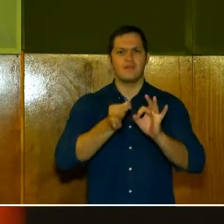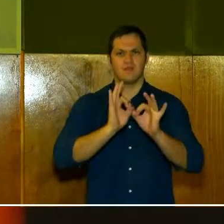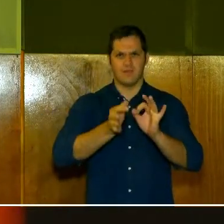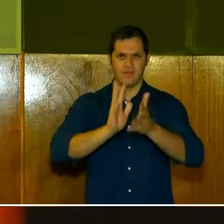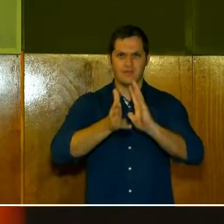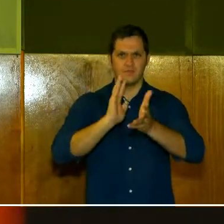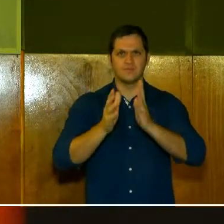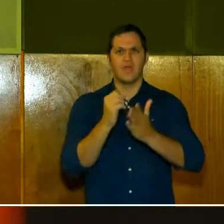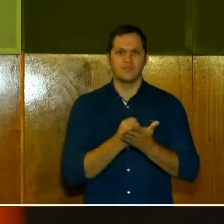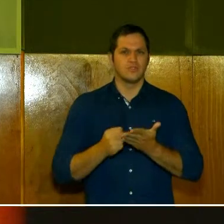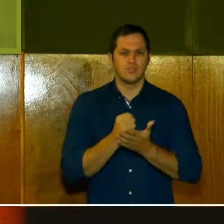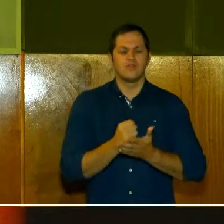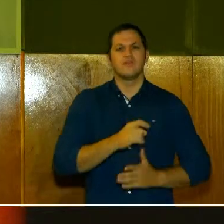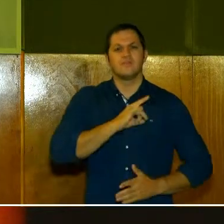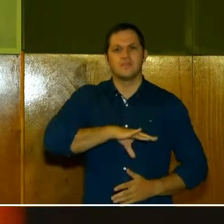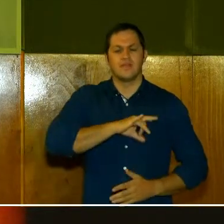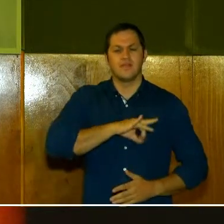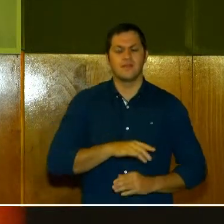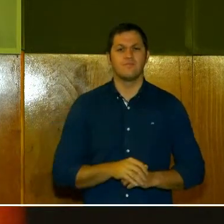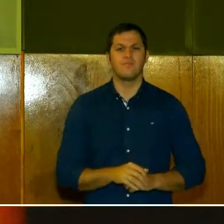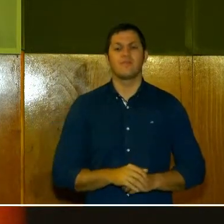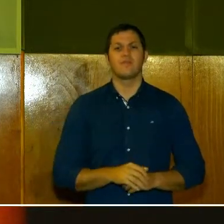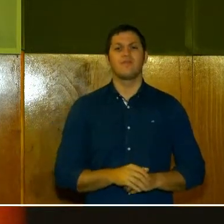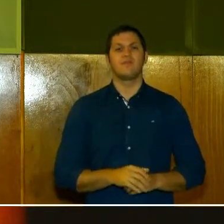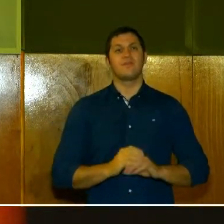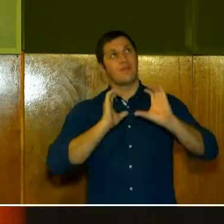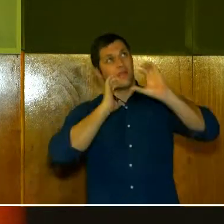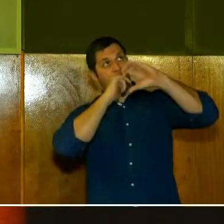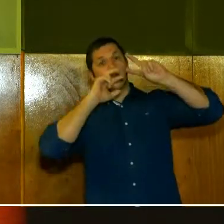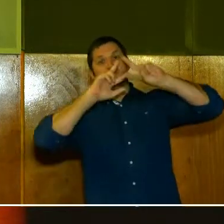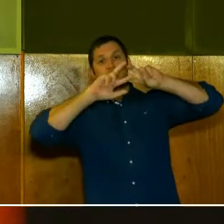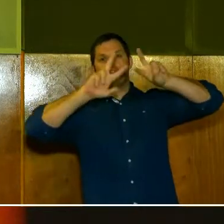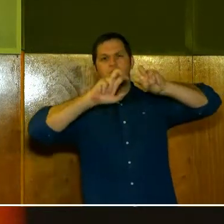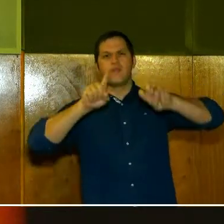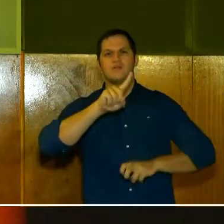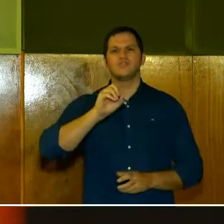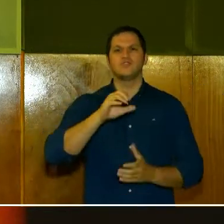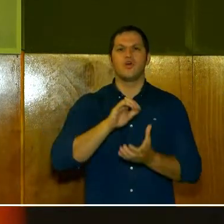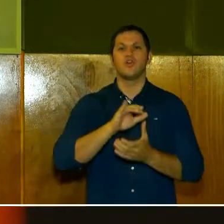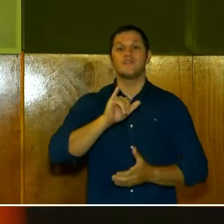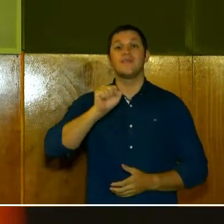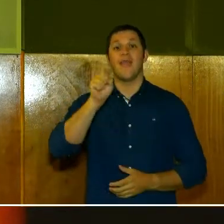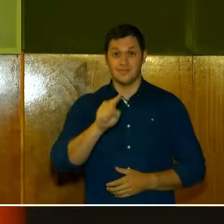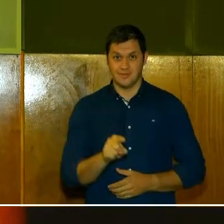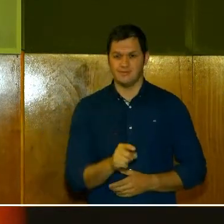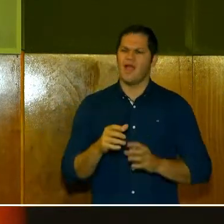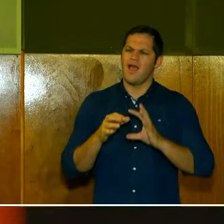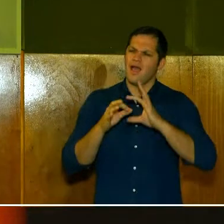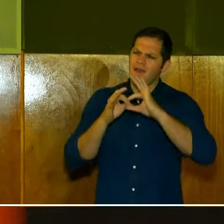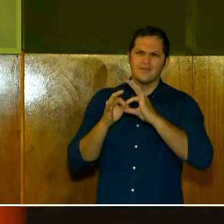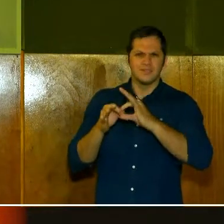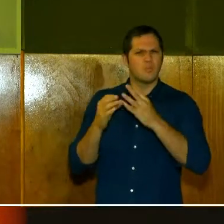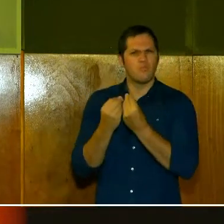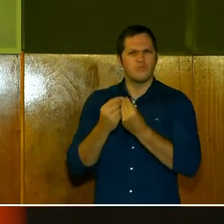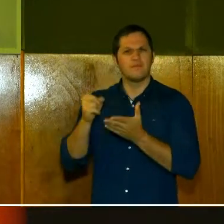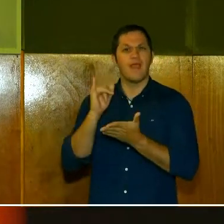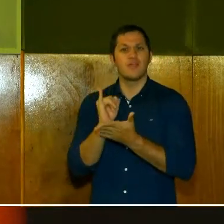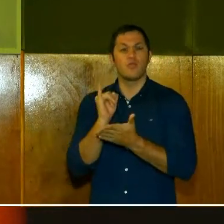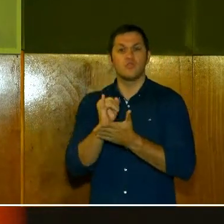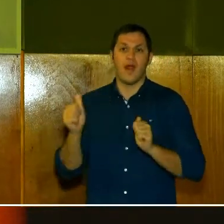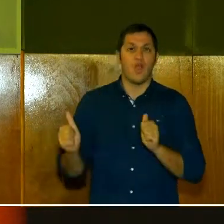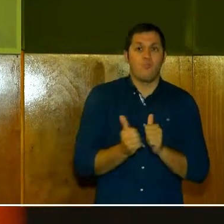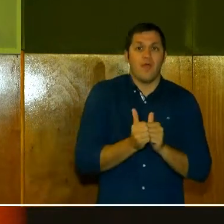corporación de deporte e inclusión social de la municipalidad a nuestro amigo fabrizio anselmi intérprete de